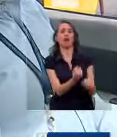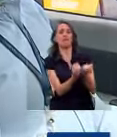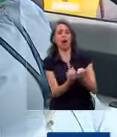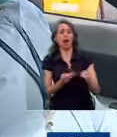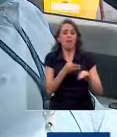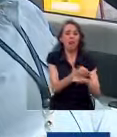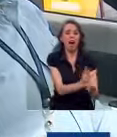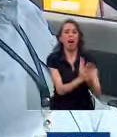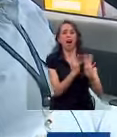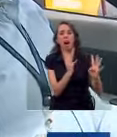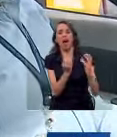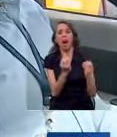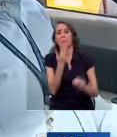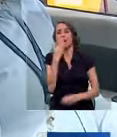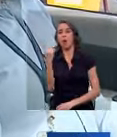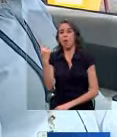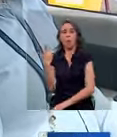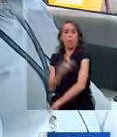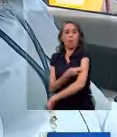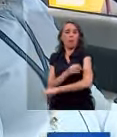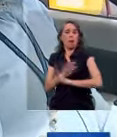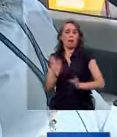sería estupendo